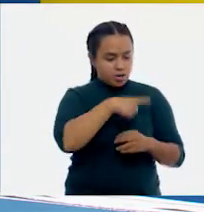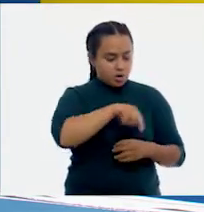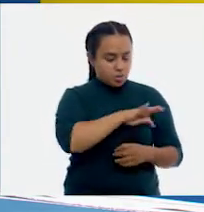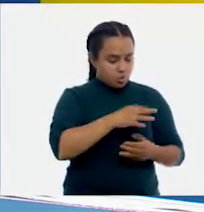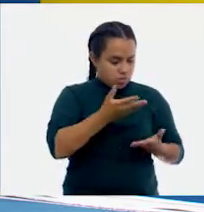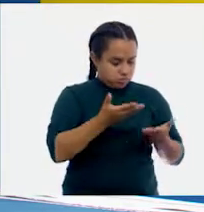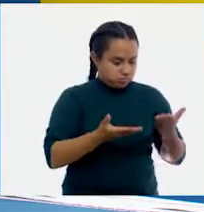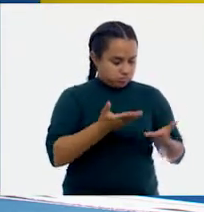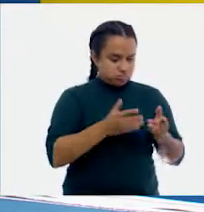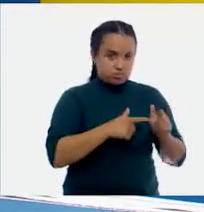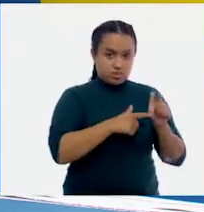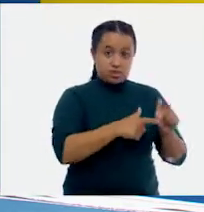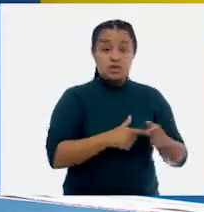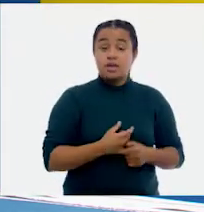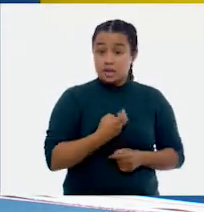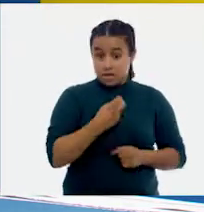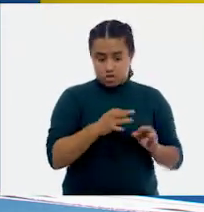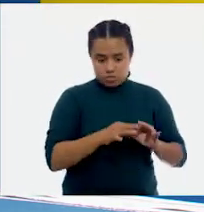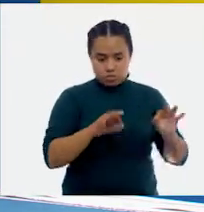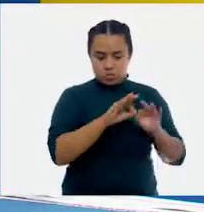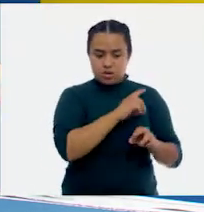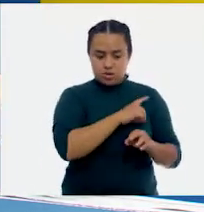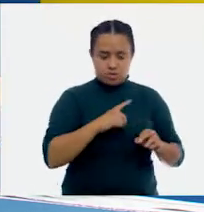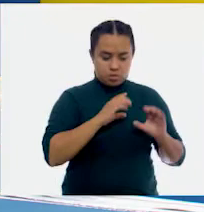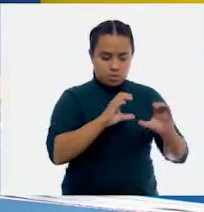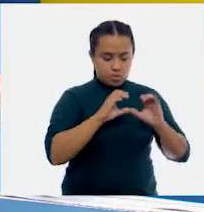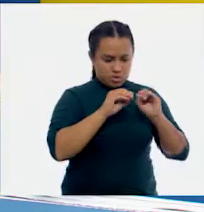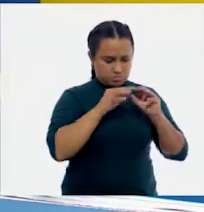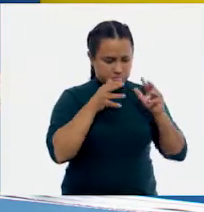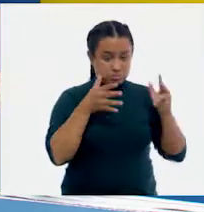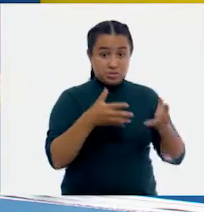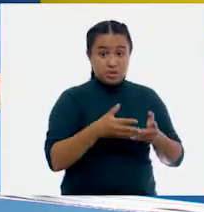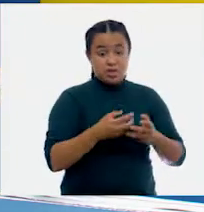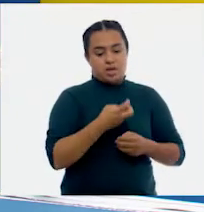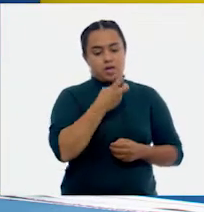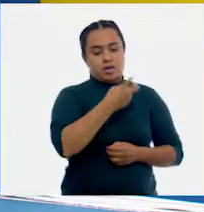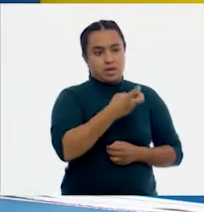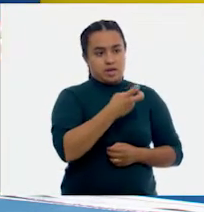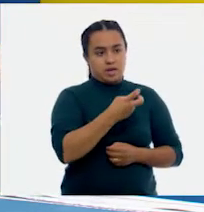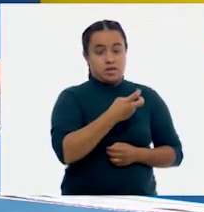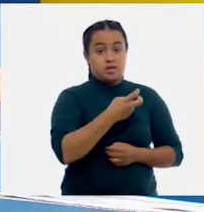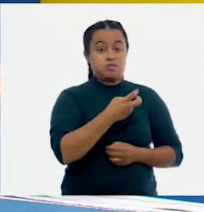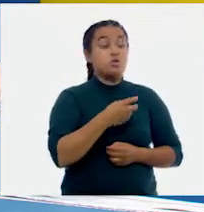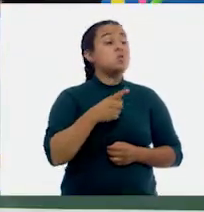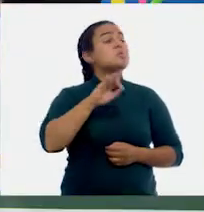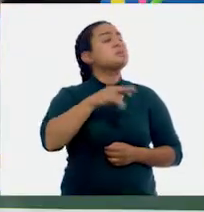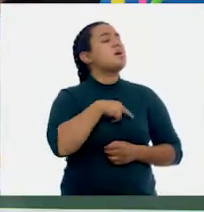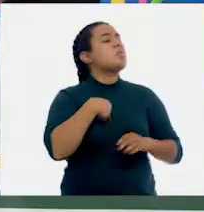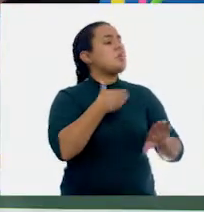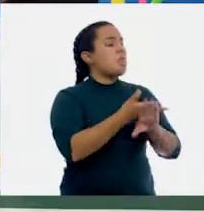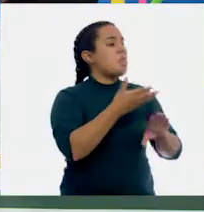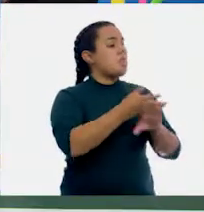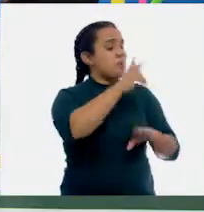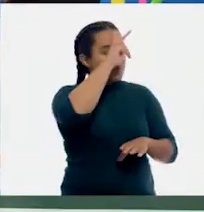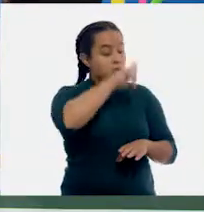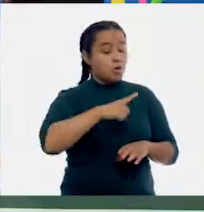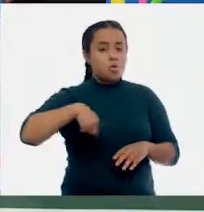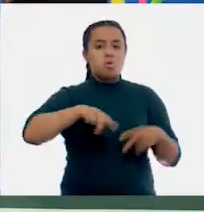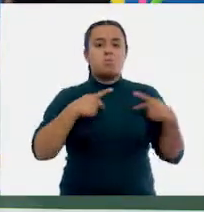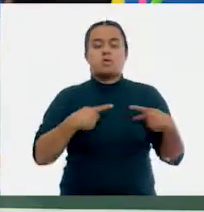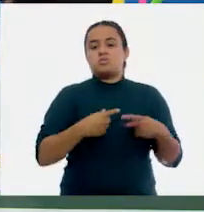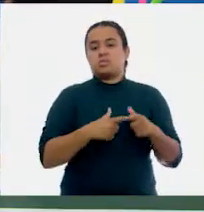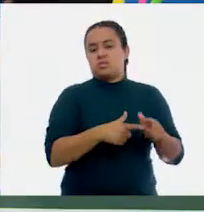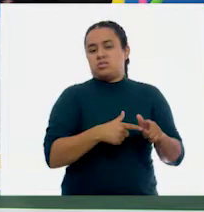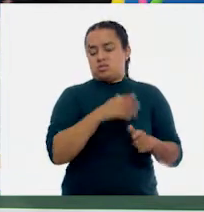es importante cuidar nuestro ambiente, ya que sin un ecosistema sano, nuestro mundo está dañado. ¿Qué podemos hacer para